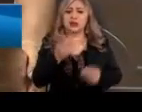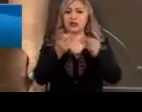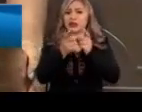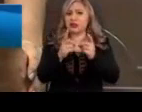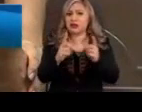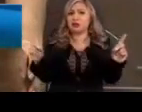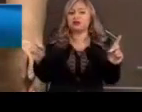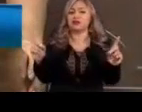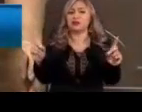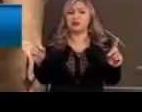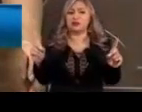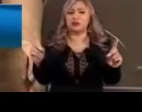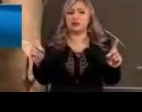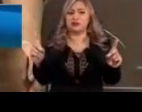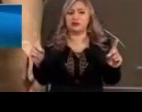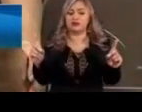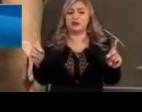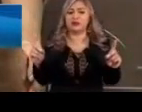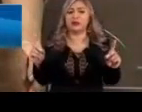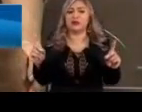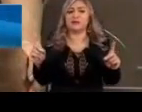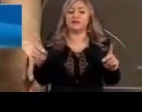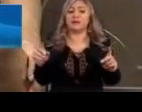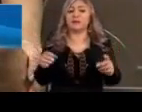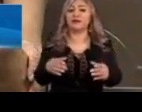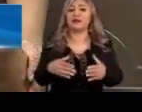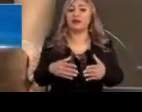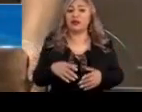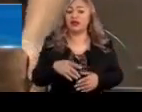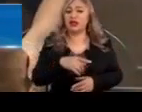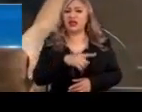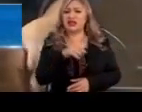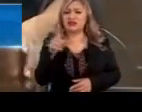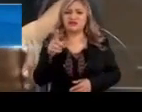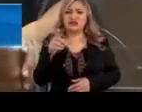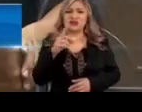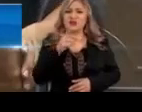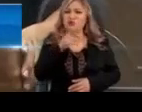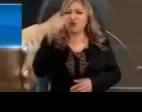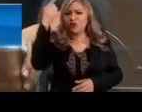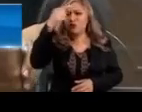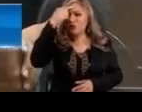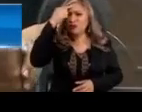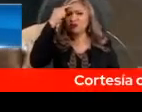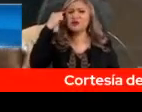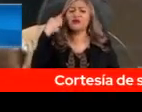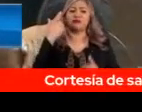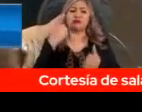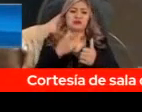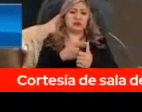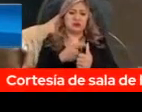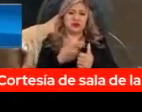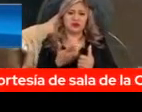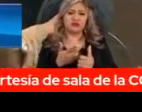pueblo. Es una manipulación para mantener el status quo, primero, del